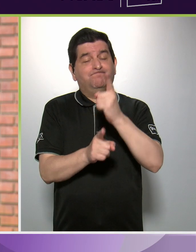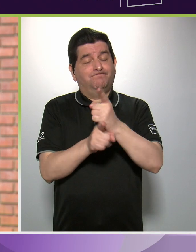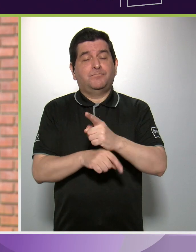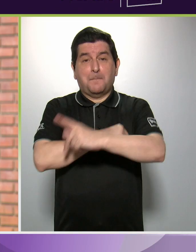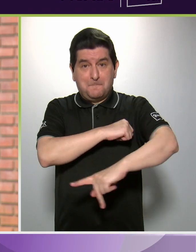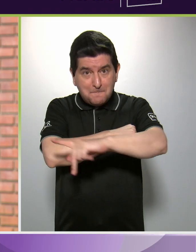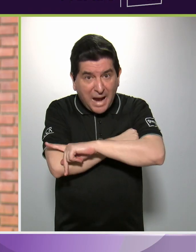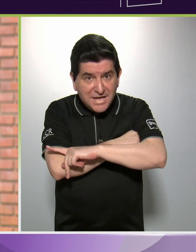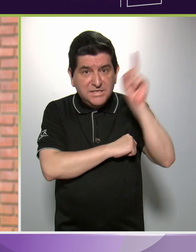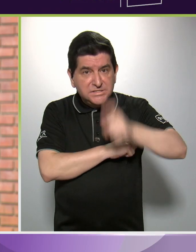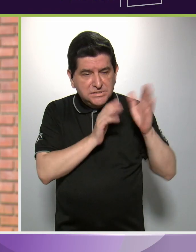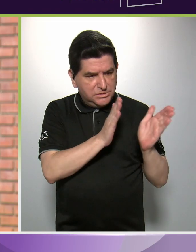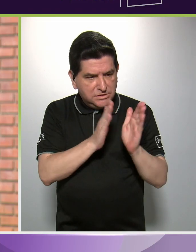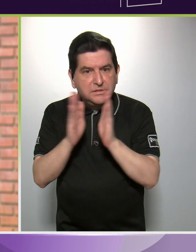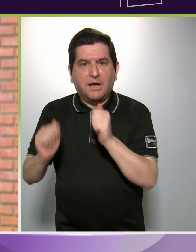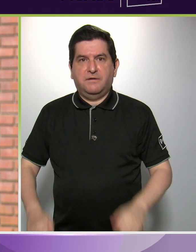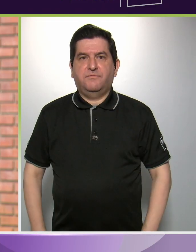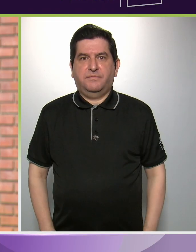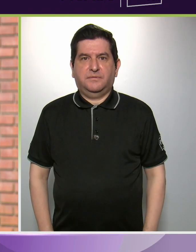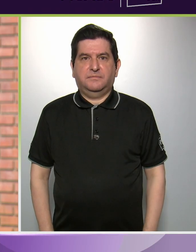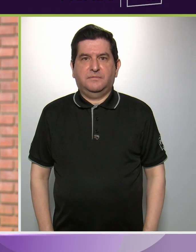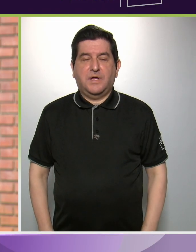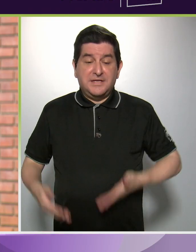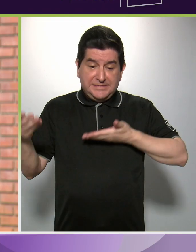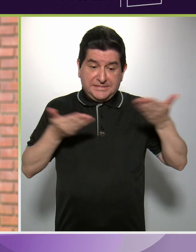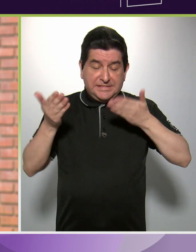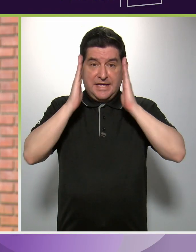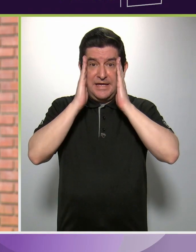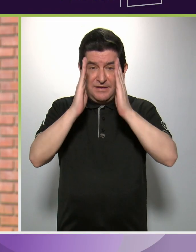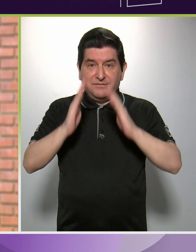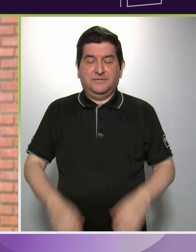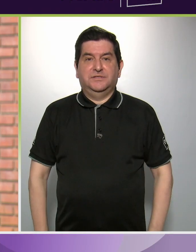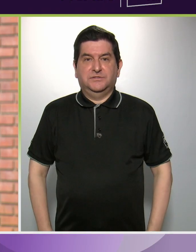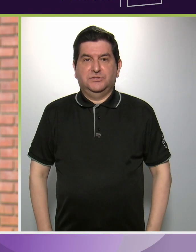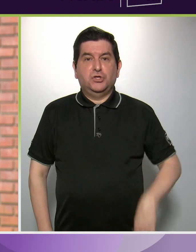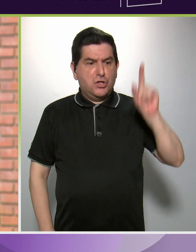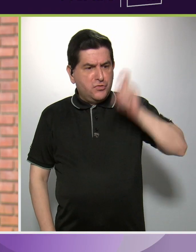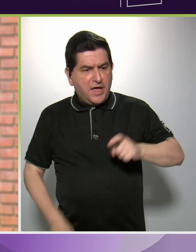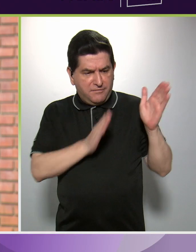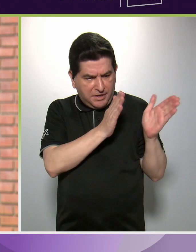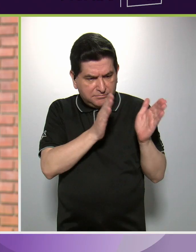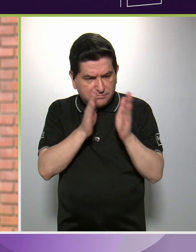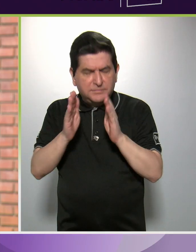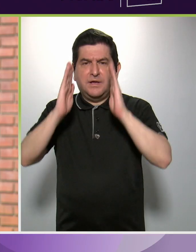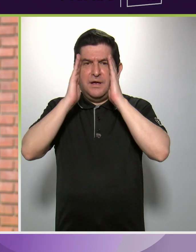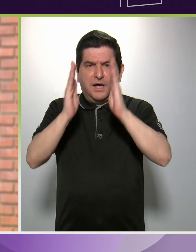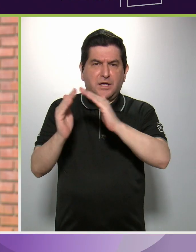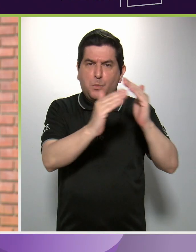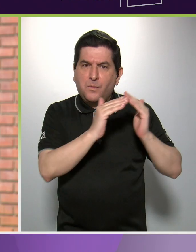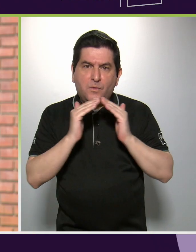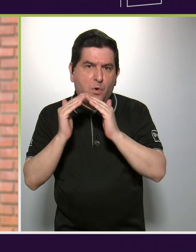Efectivamente, el país tiene que prepararse y en este sentido los servicios de atención en salud tienen que prepararse para atender